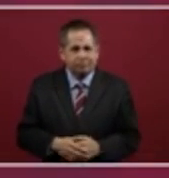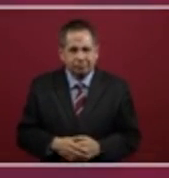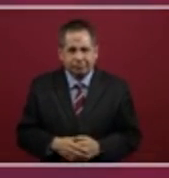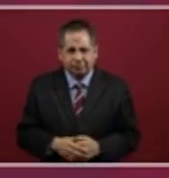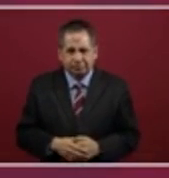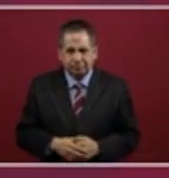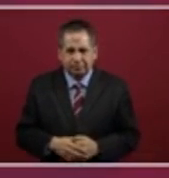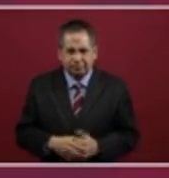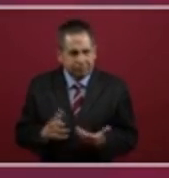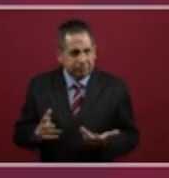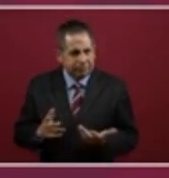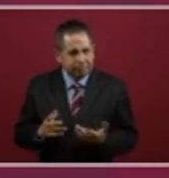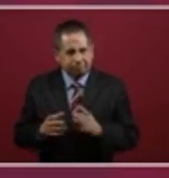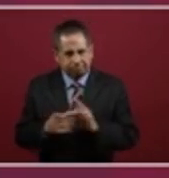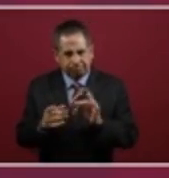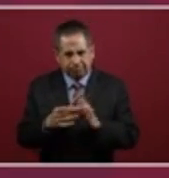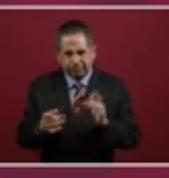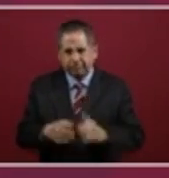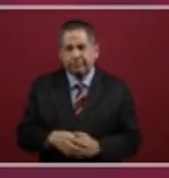vamos